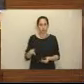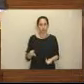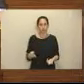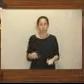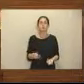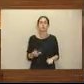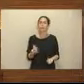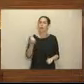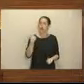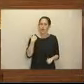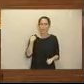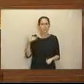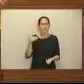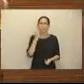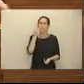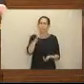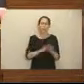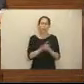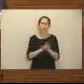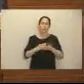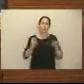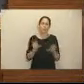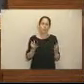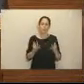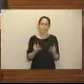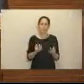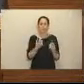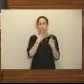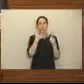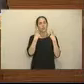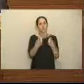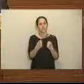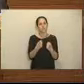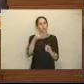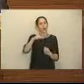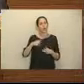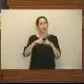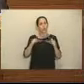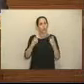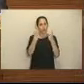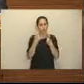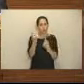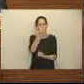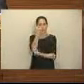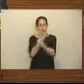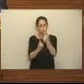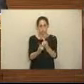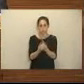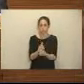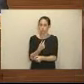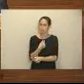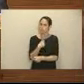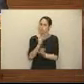esto, usted ayer hizo referencia a la indudable necesidad que tendrá Asturias de contar con presupuestos. Yo estoy de acuerdo con